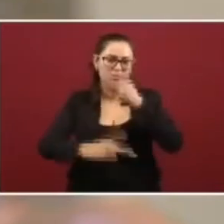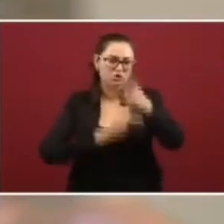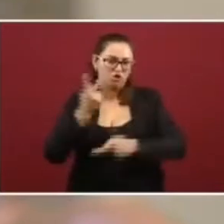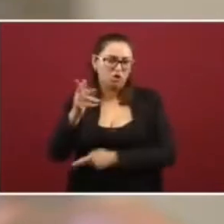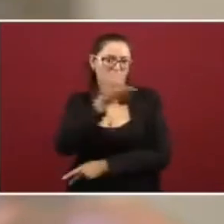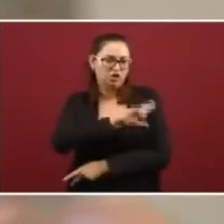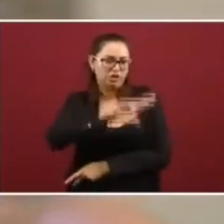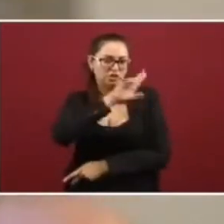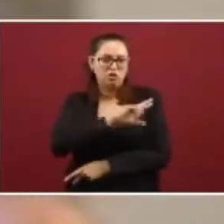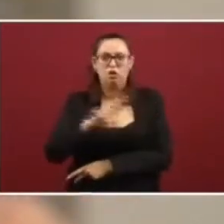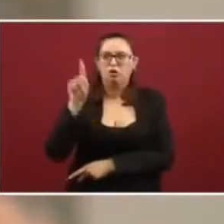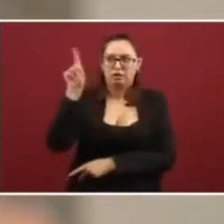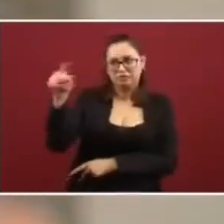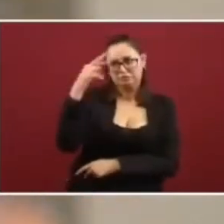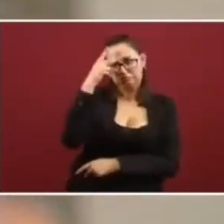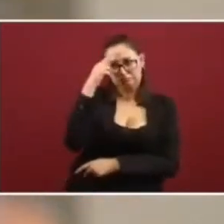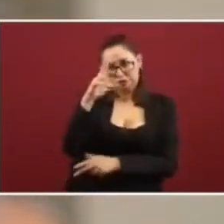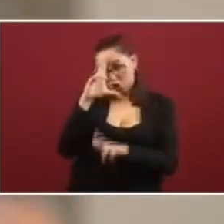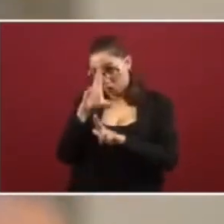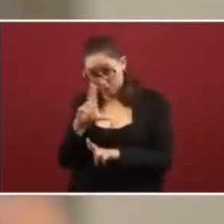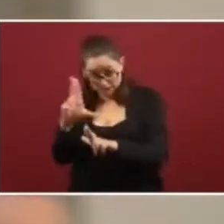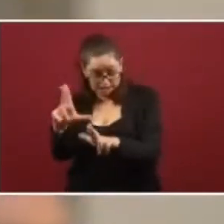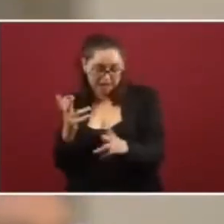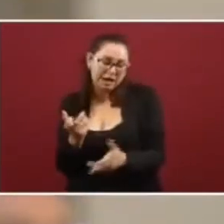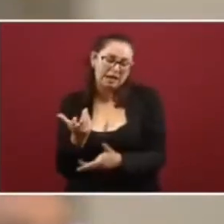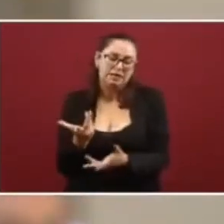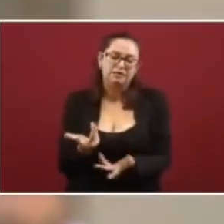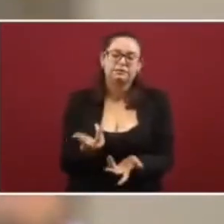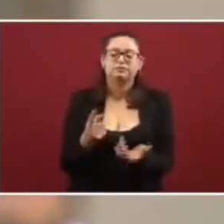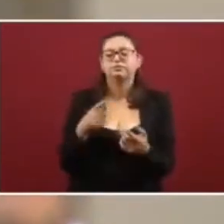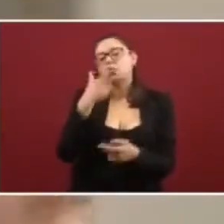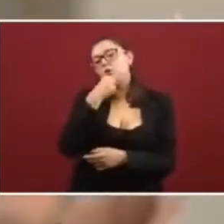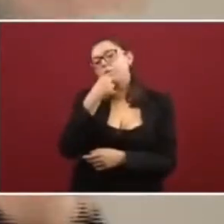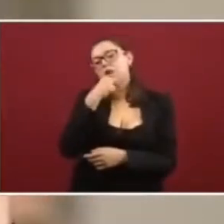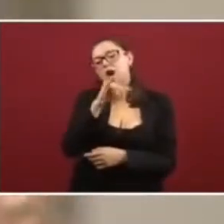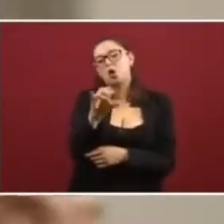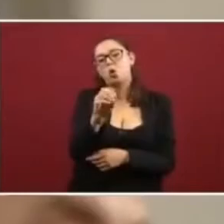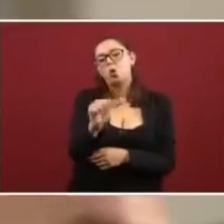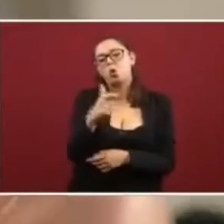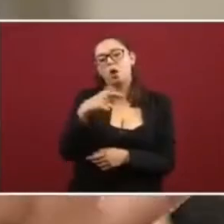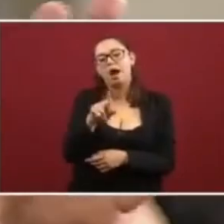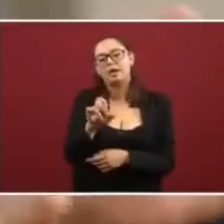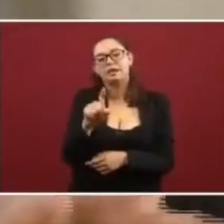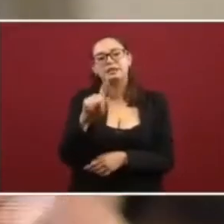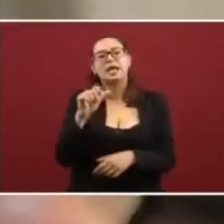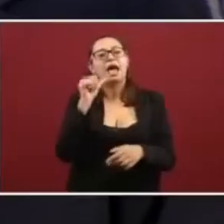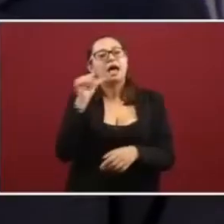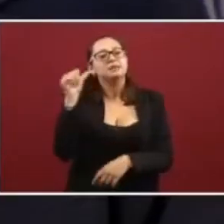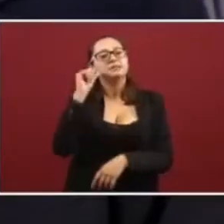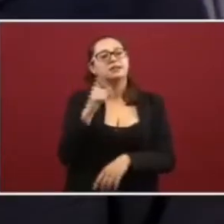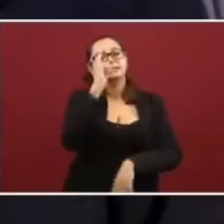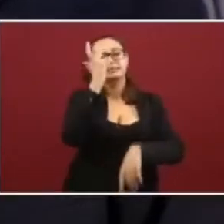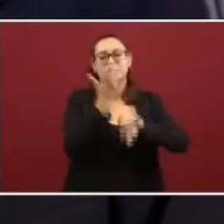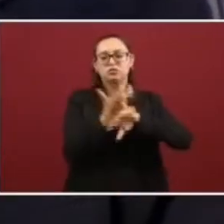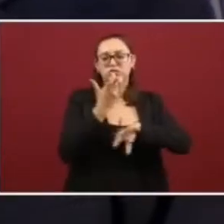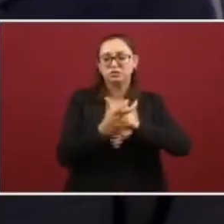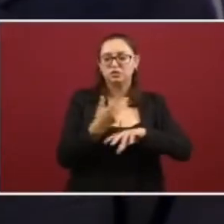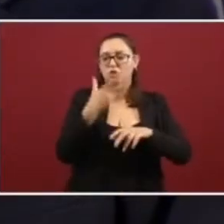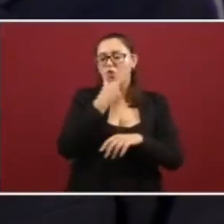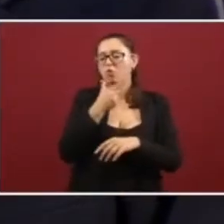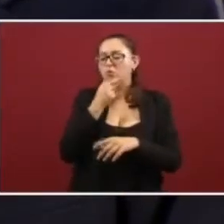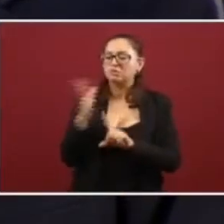Palacio de Bellas Artes. Este hombre, Nazón Joaquín, es detenido ayer en Estados Unidos por delitos